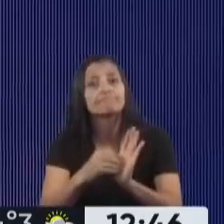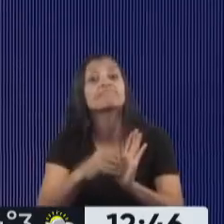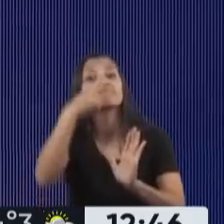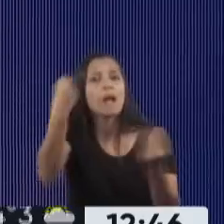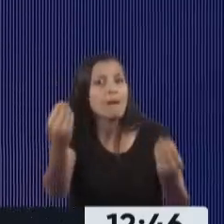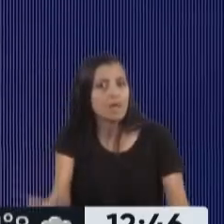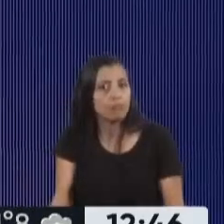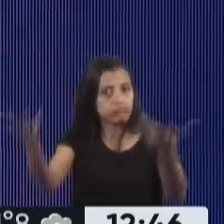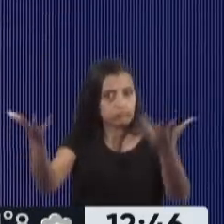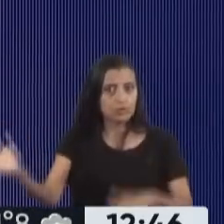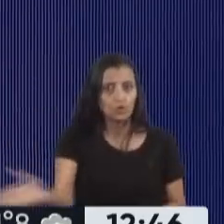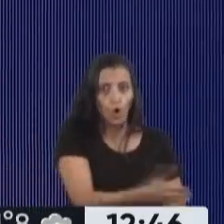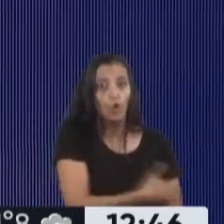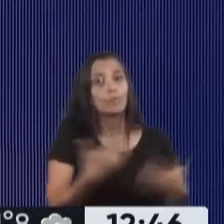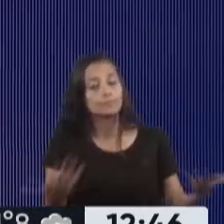suben.